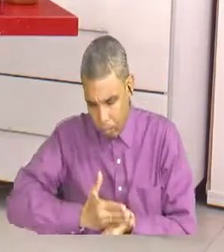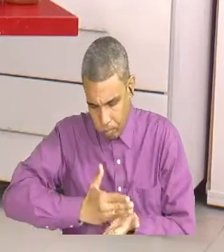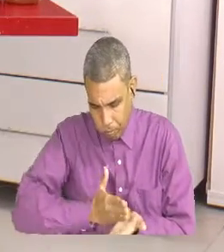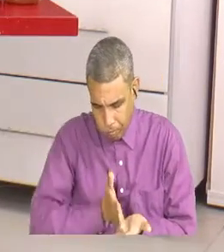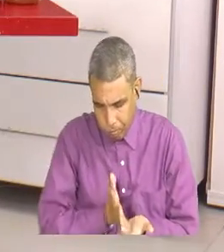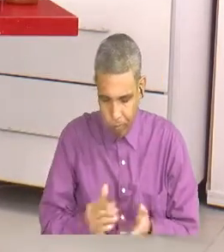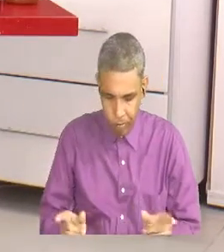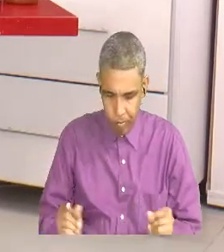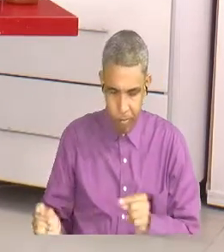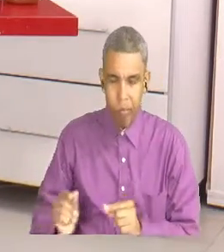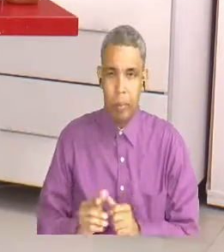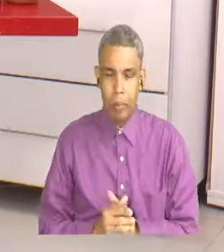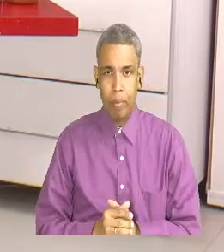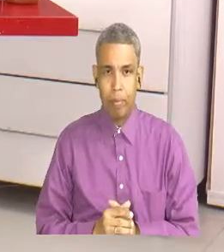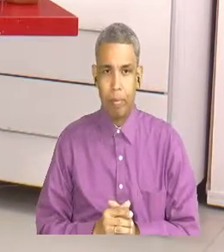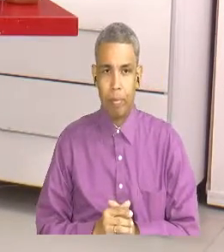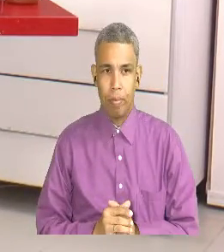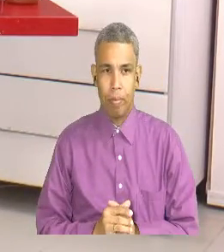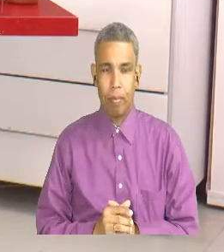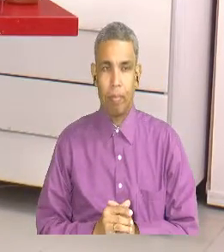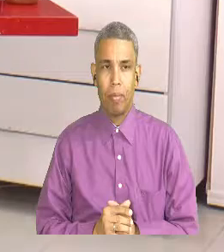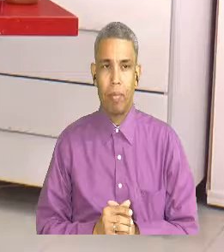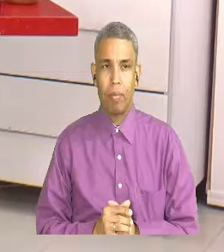Champiñón, este, en este caso lo estamos manejando